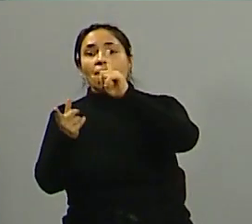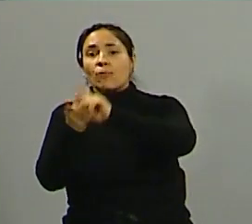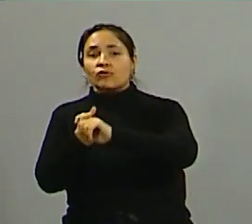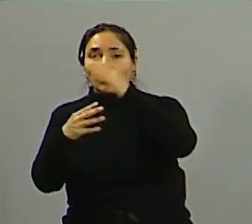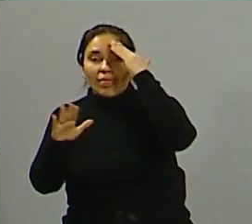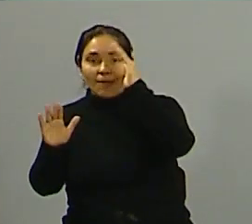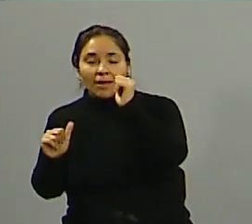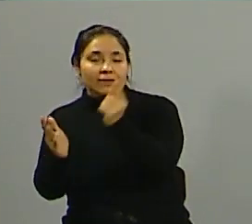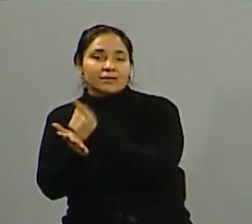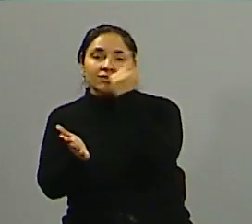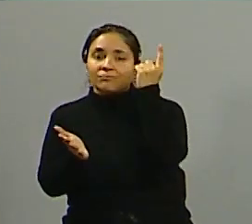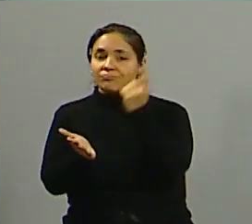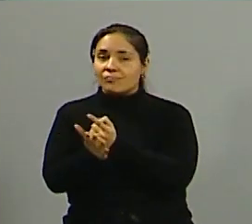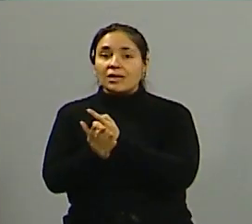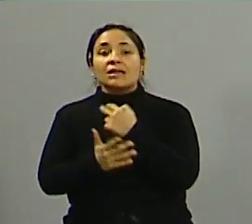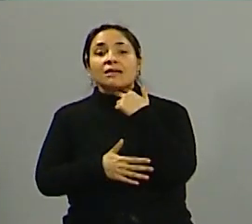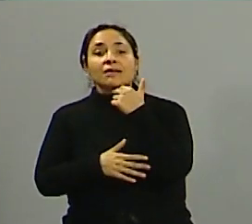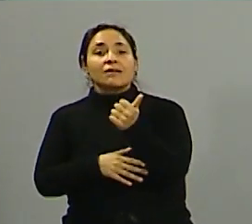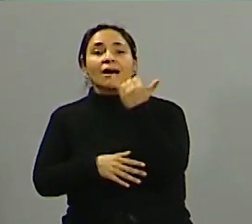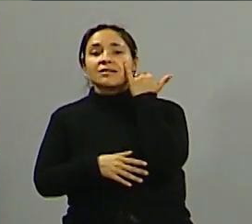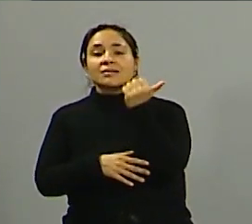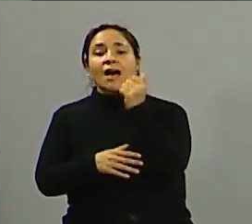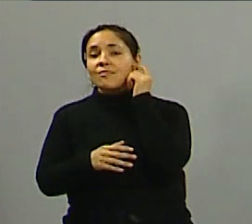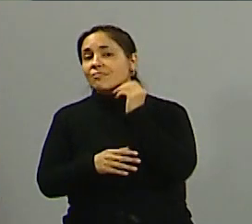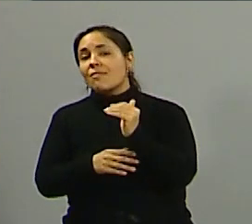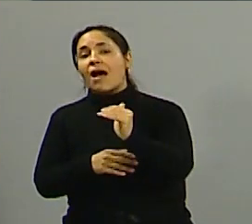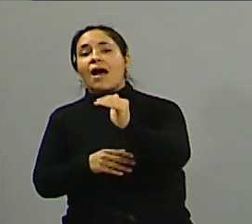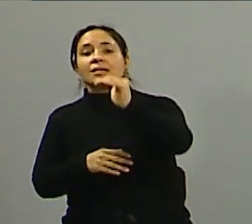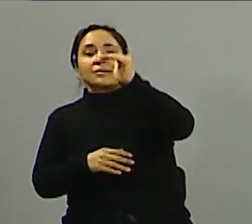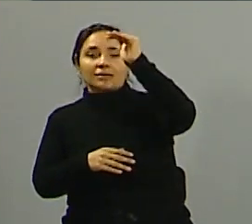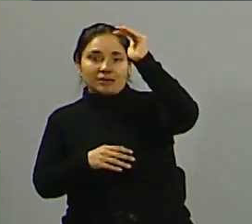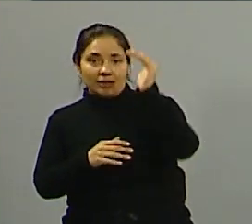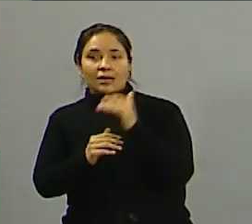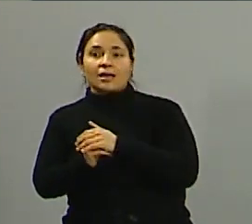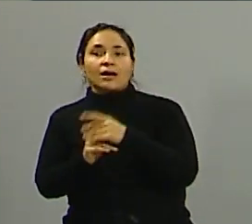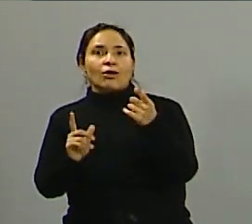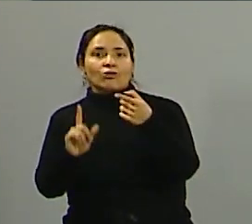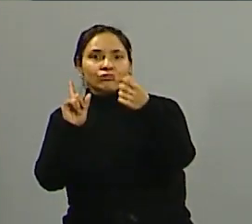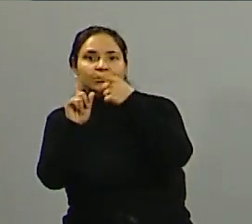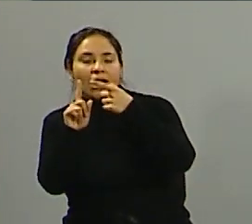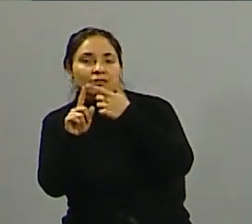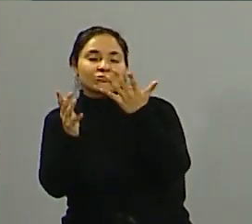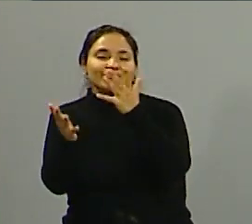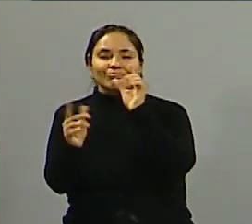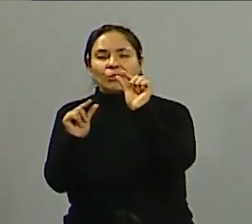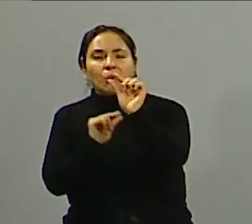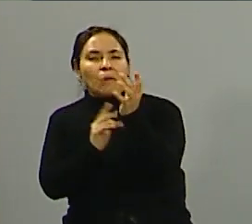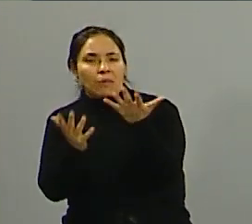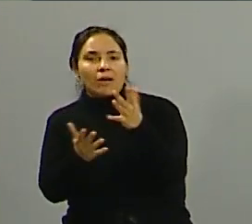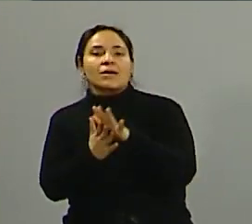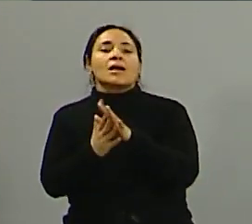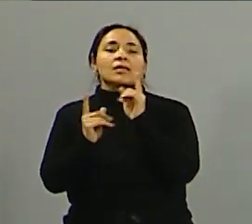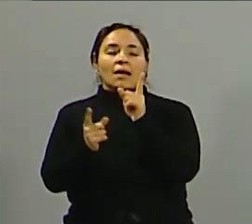Entonces, y se encuentra con una hija ya que ha crecido bastante, que no puede conectar. Entonces también no son solo